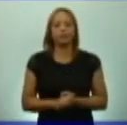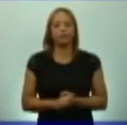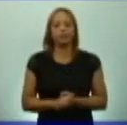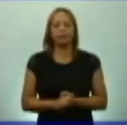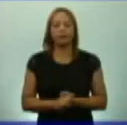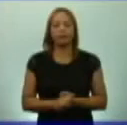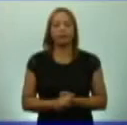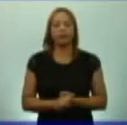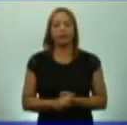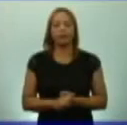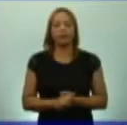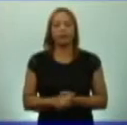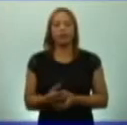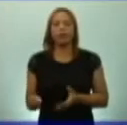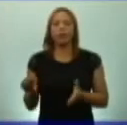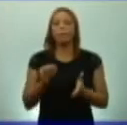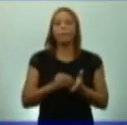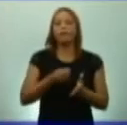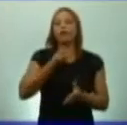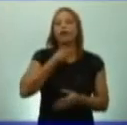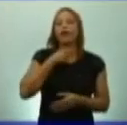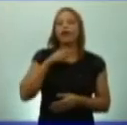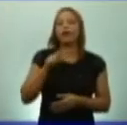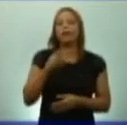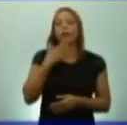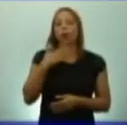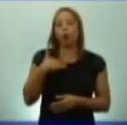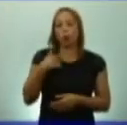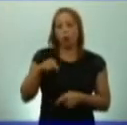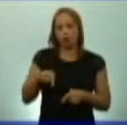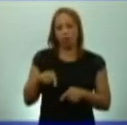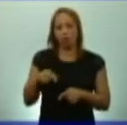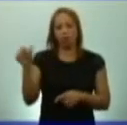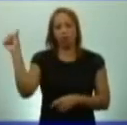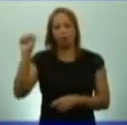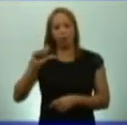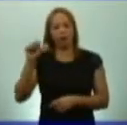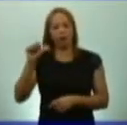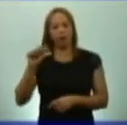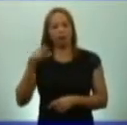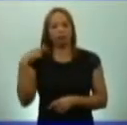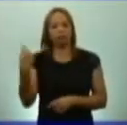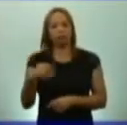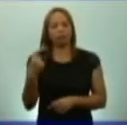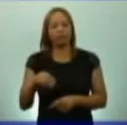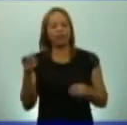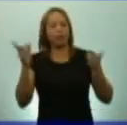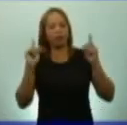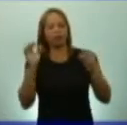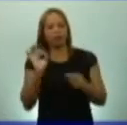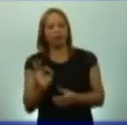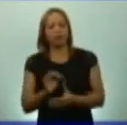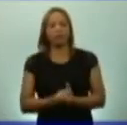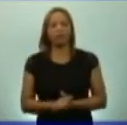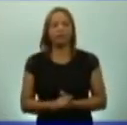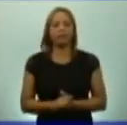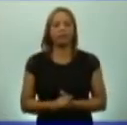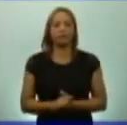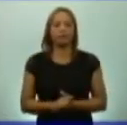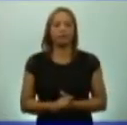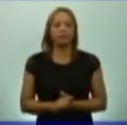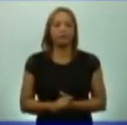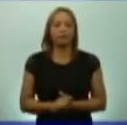A ejemplifica cómo hoy el imperialismo yanqui aplica esta política. Bueno, ahí